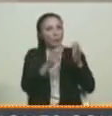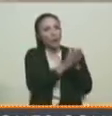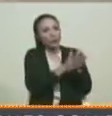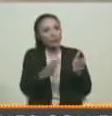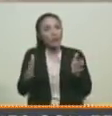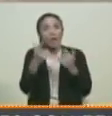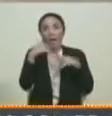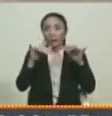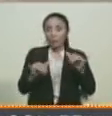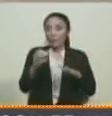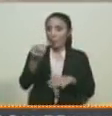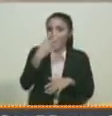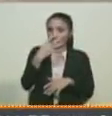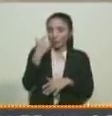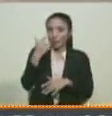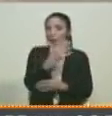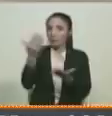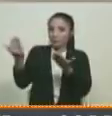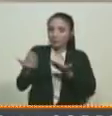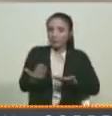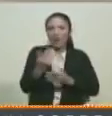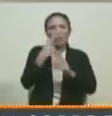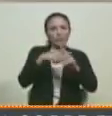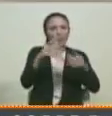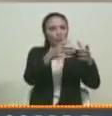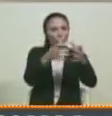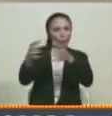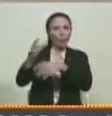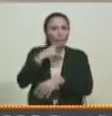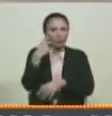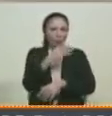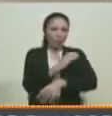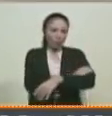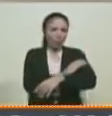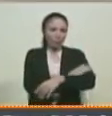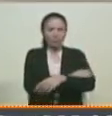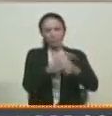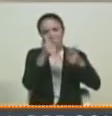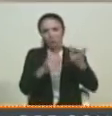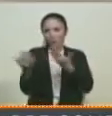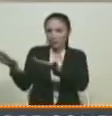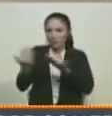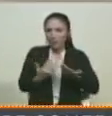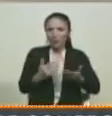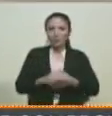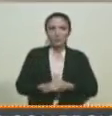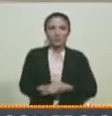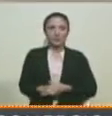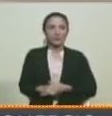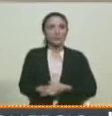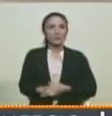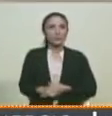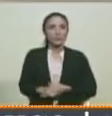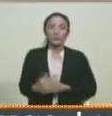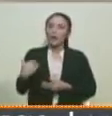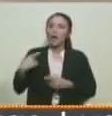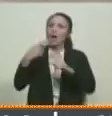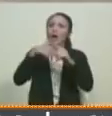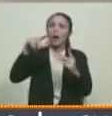en Miraflores he recibido a varios sectores políticos, al Partido Social Cristiano